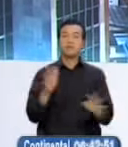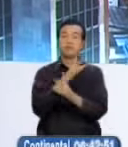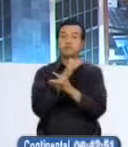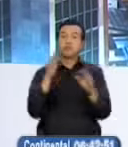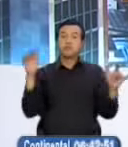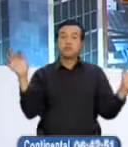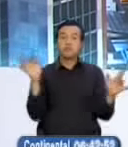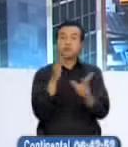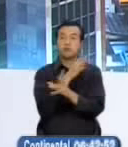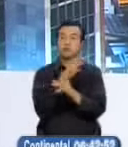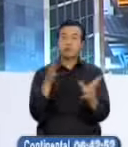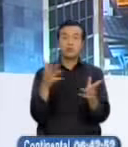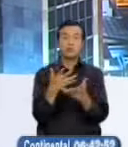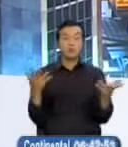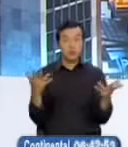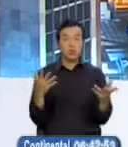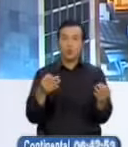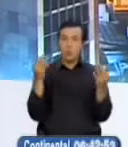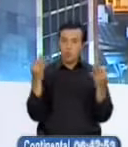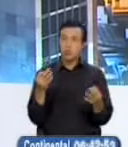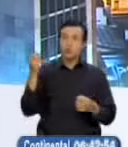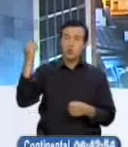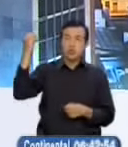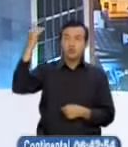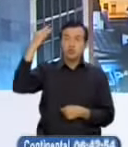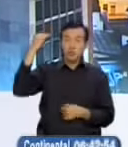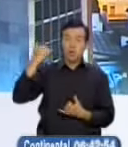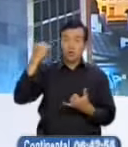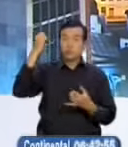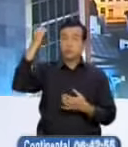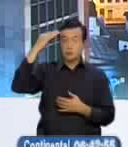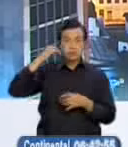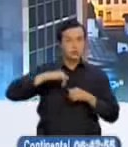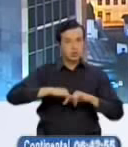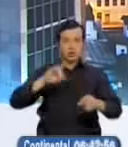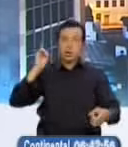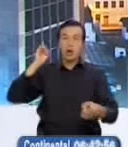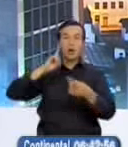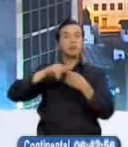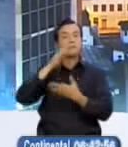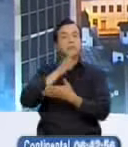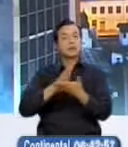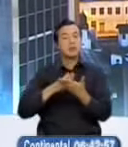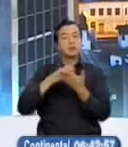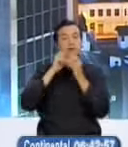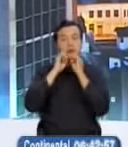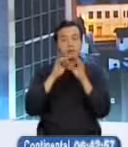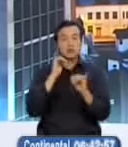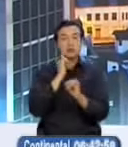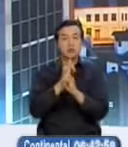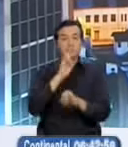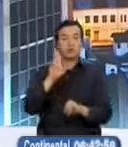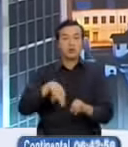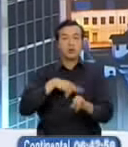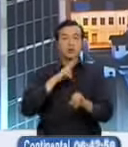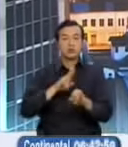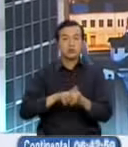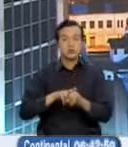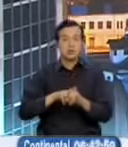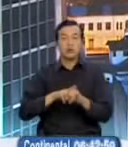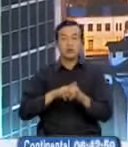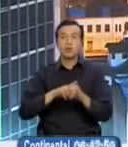registrados en los últimos días y que son propios de esta temporada seca de la sierra seguirán hasta mediados de septiembre, según informa el Instituto Nacional de Meteorología